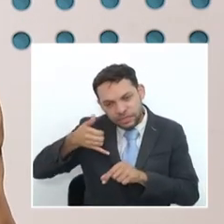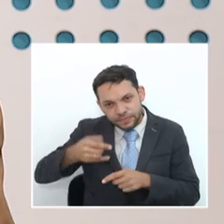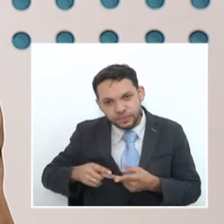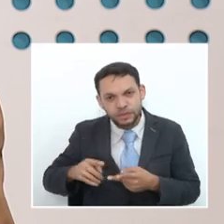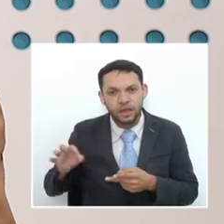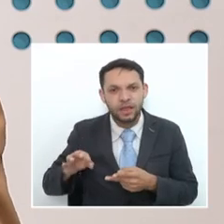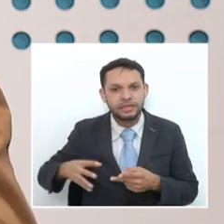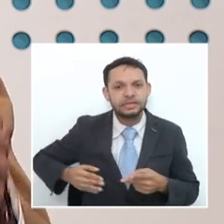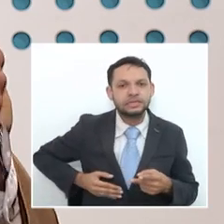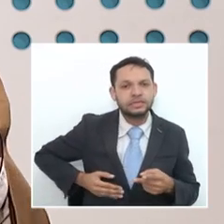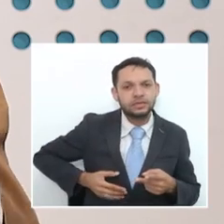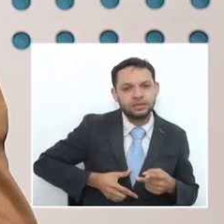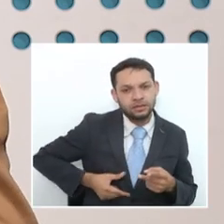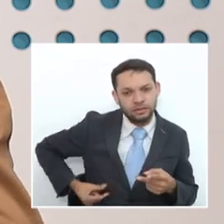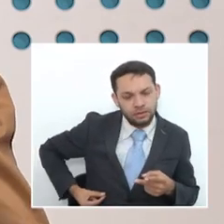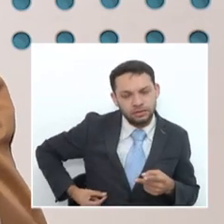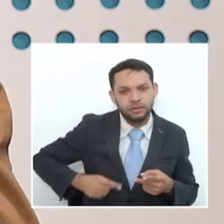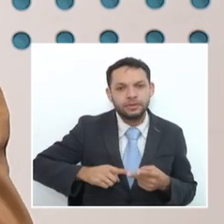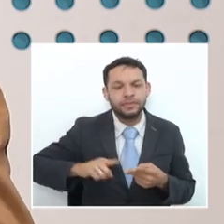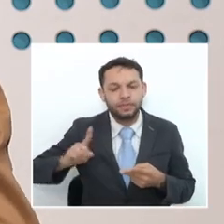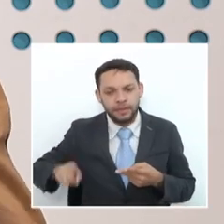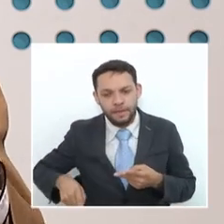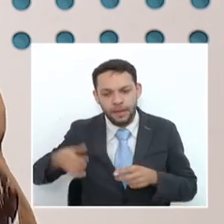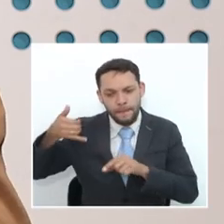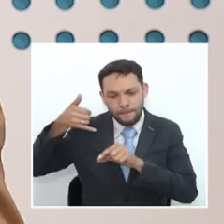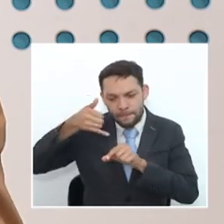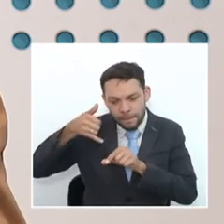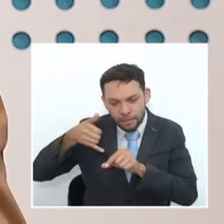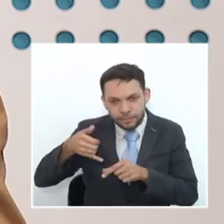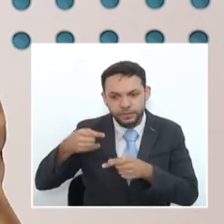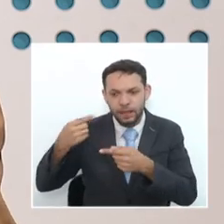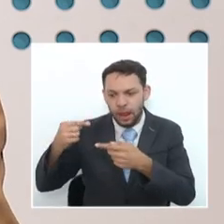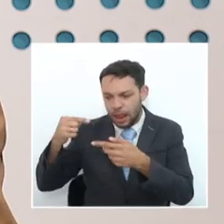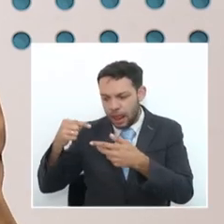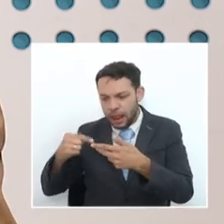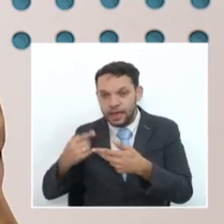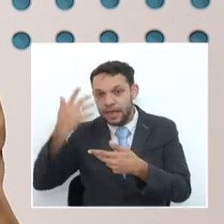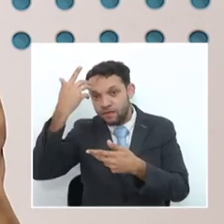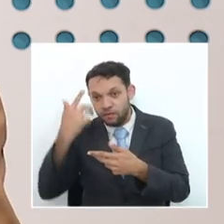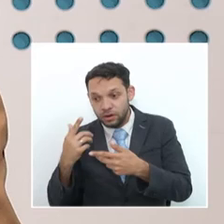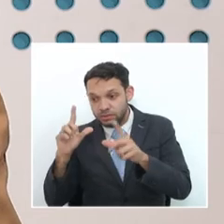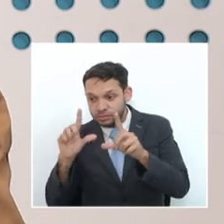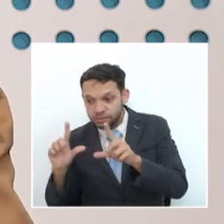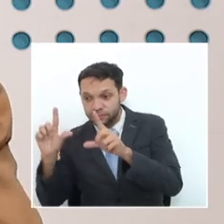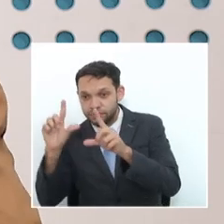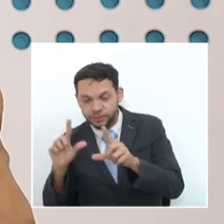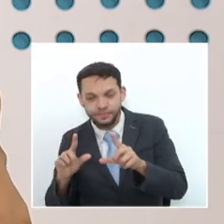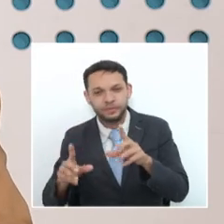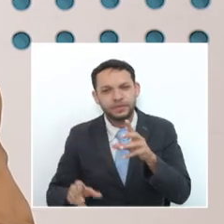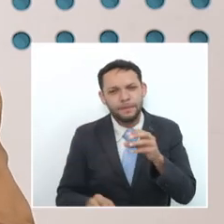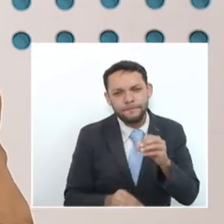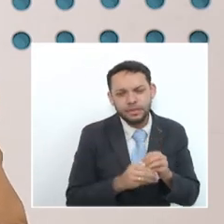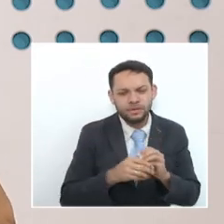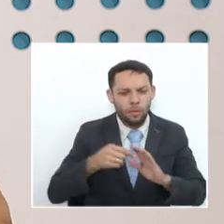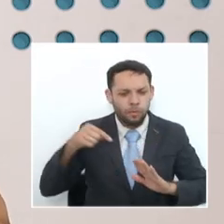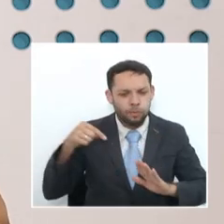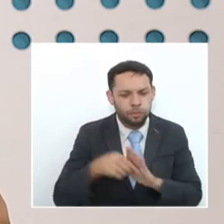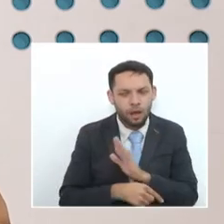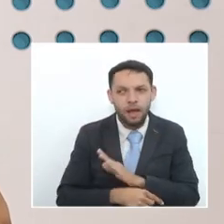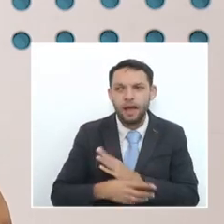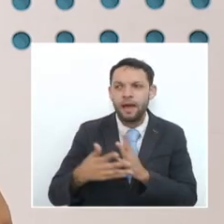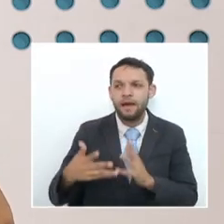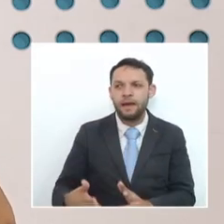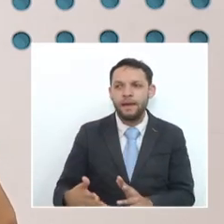nuestro hígado, entonces bilirrubinas, fosfatasas, transaminasas y demás. Pero más que buscar con